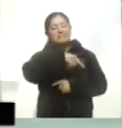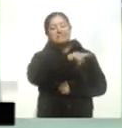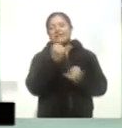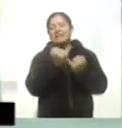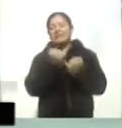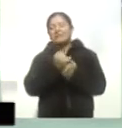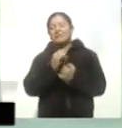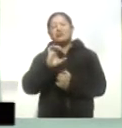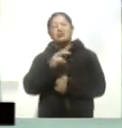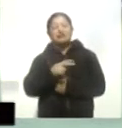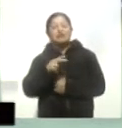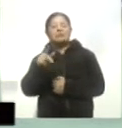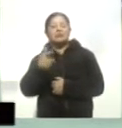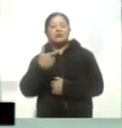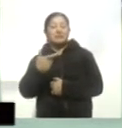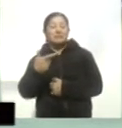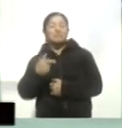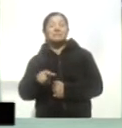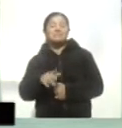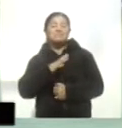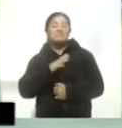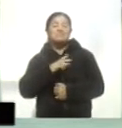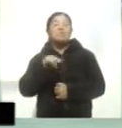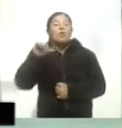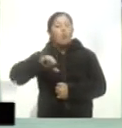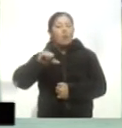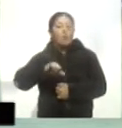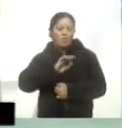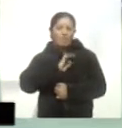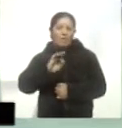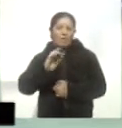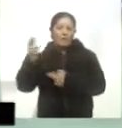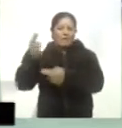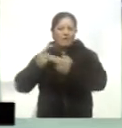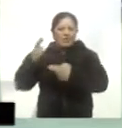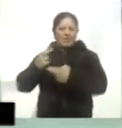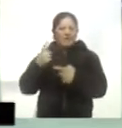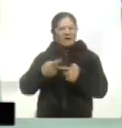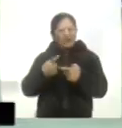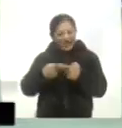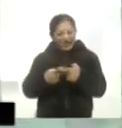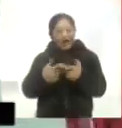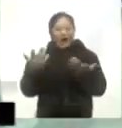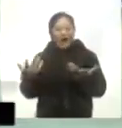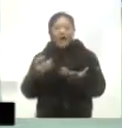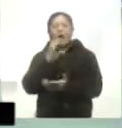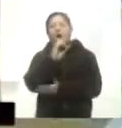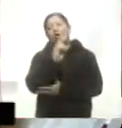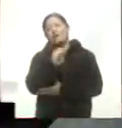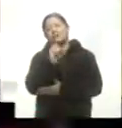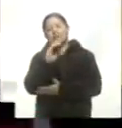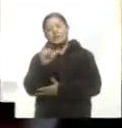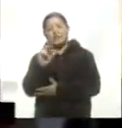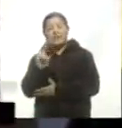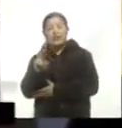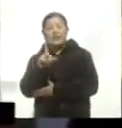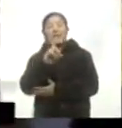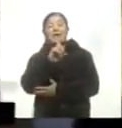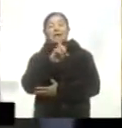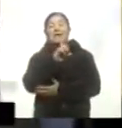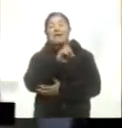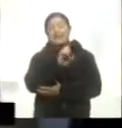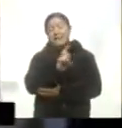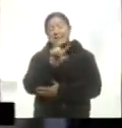Zaragoza. Hoy se habla de un regreso que se podría dar el próximo año. Estamos hablando de Oscar de la Hoya. El legendario